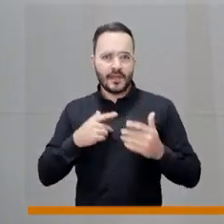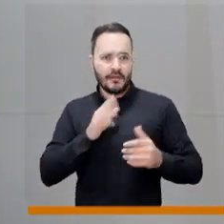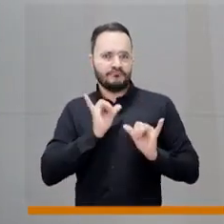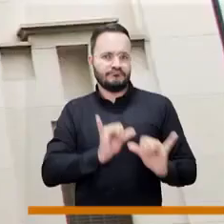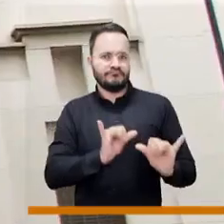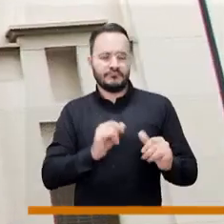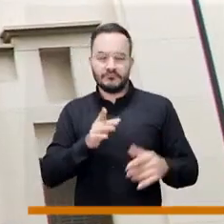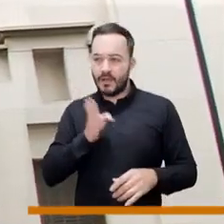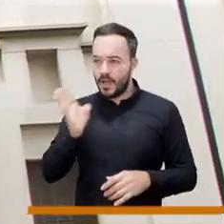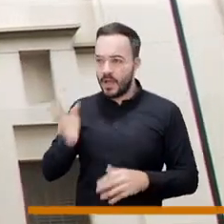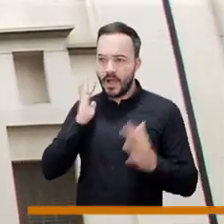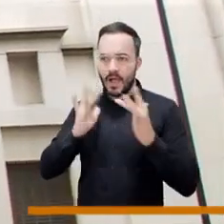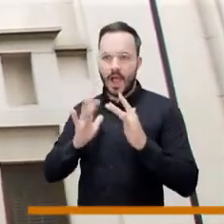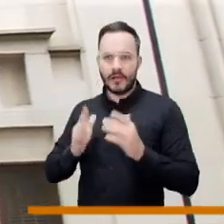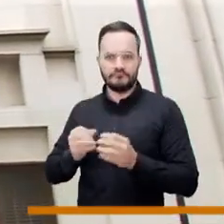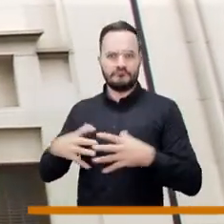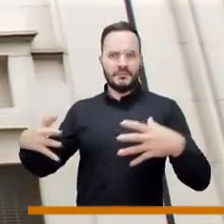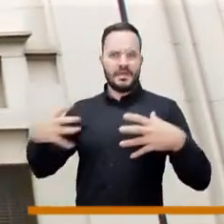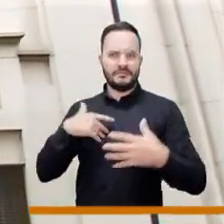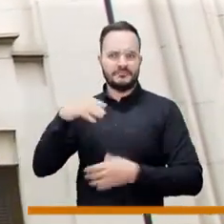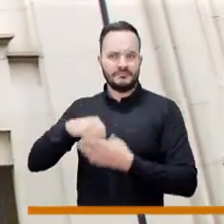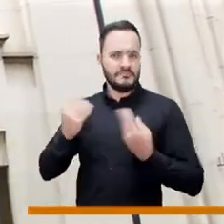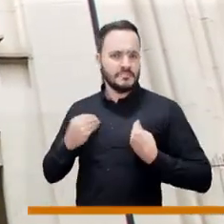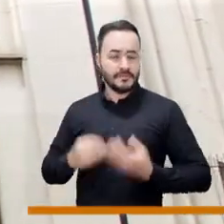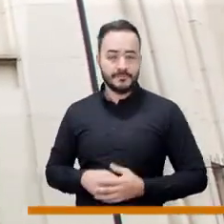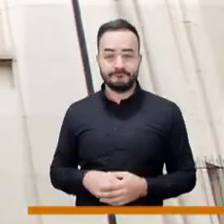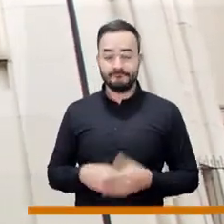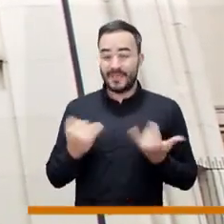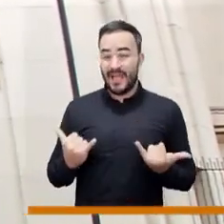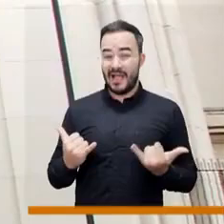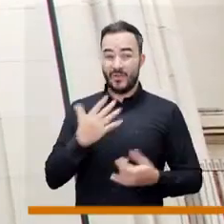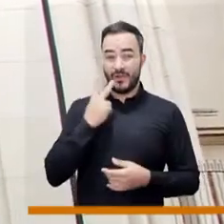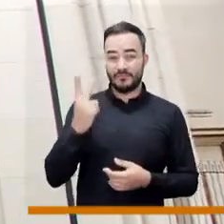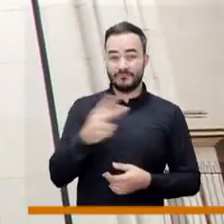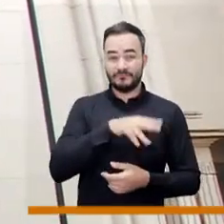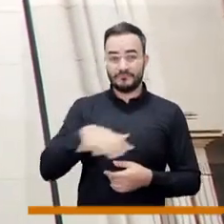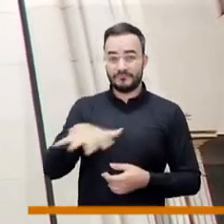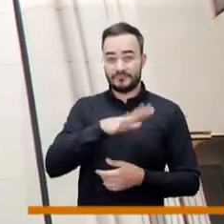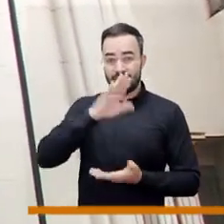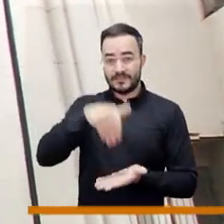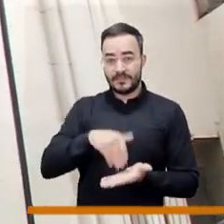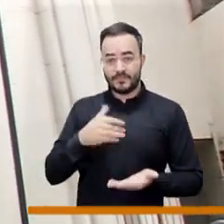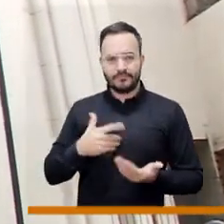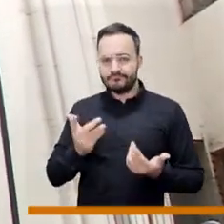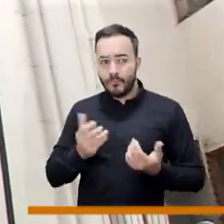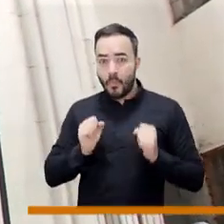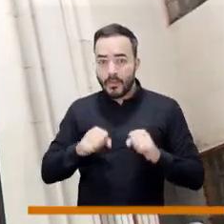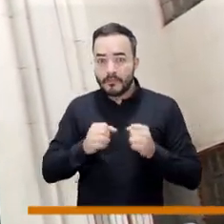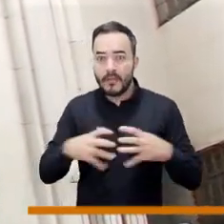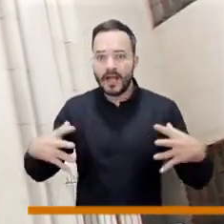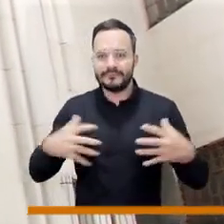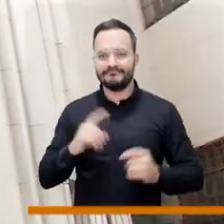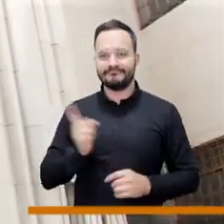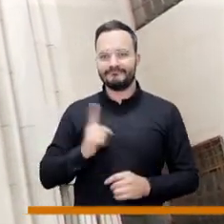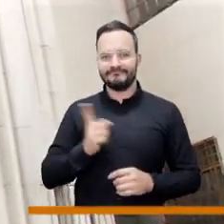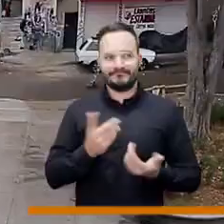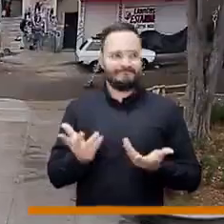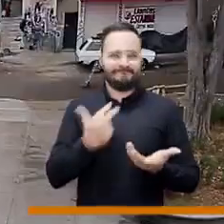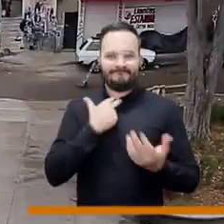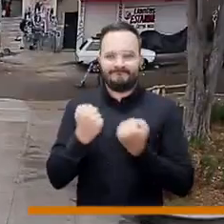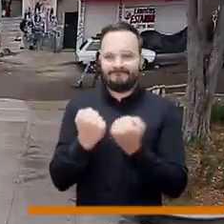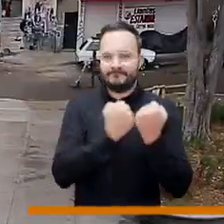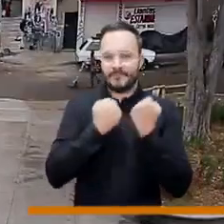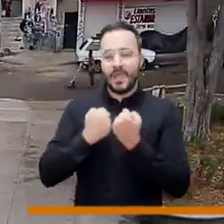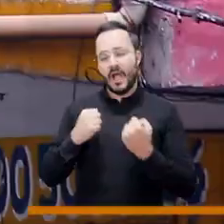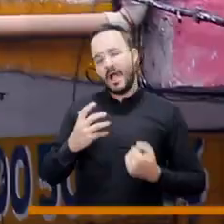para arrendar. En la actualidad, el centro cuenta con poco espacio para su densificación. Lo que se busca es reciclar